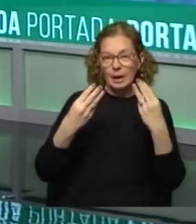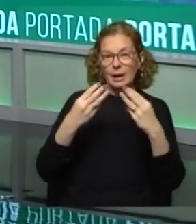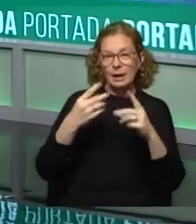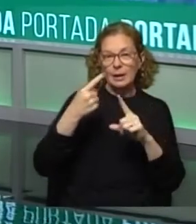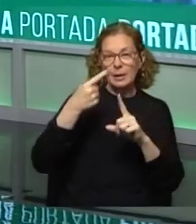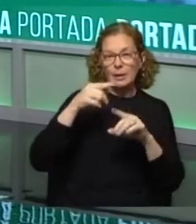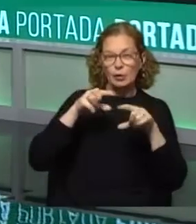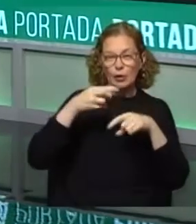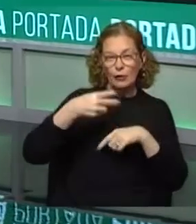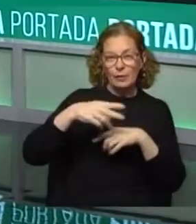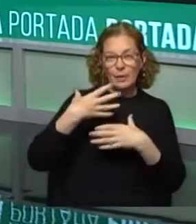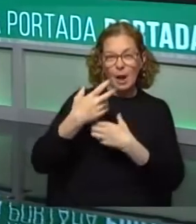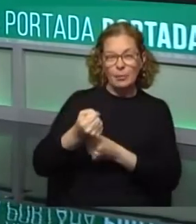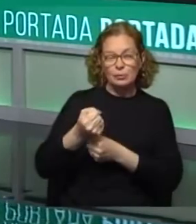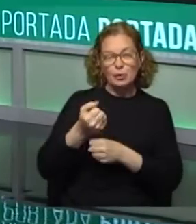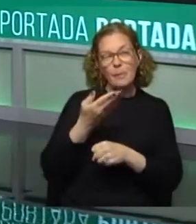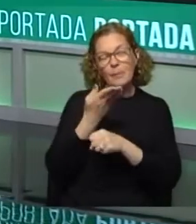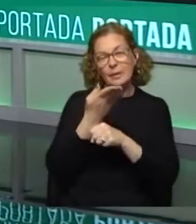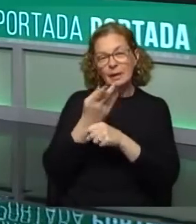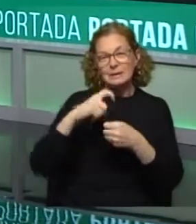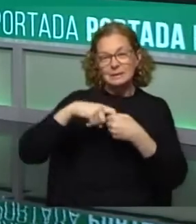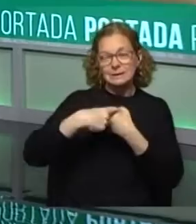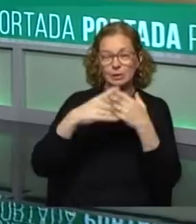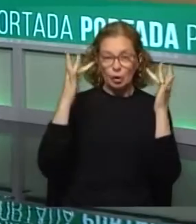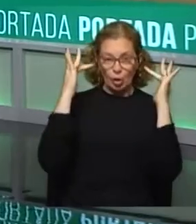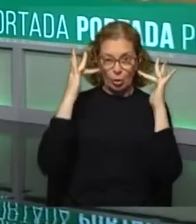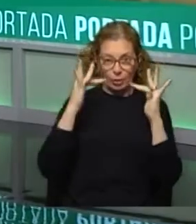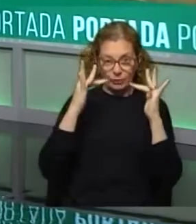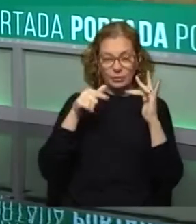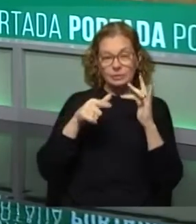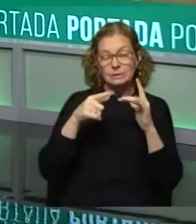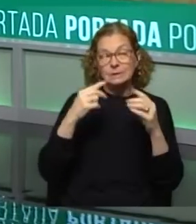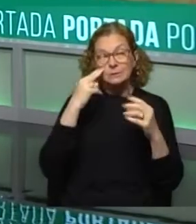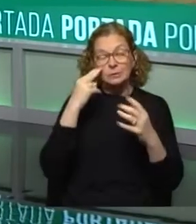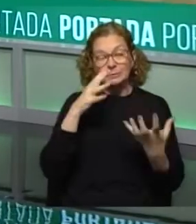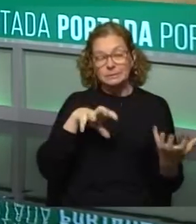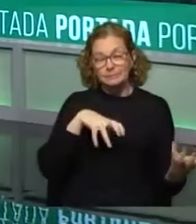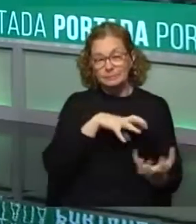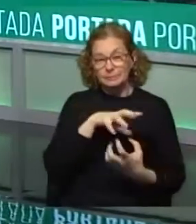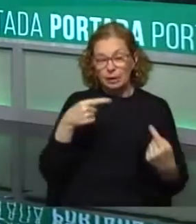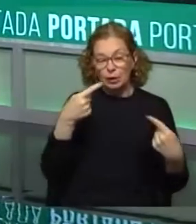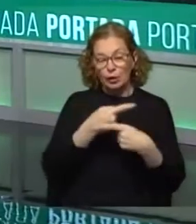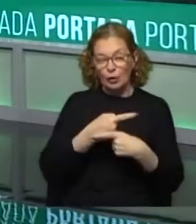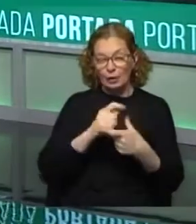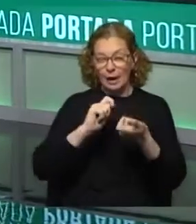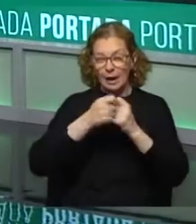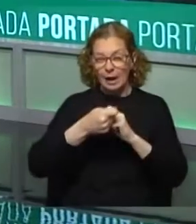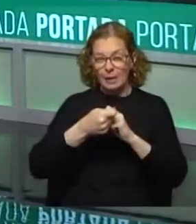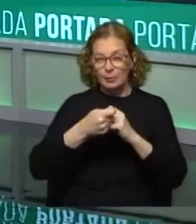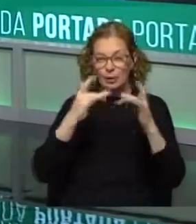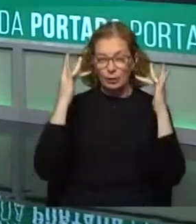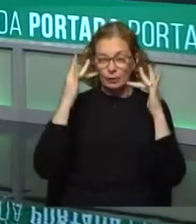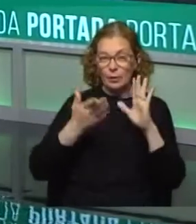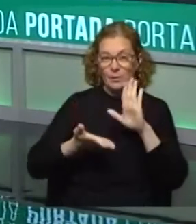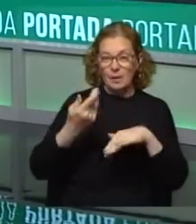en apoyo a los reclamos de los sindicatos de la educación que están en conflicto contra las reformas en el sector y por